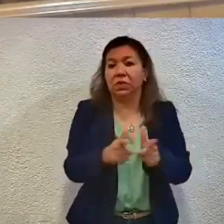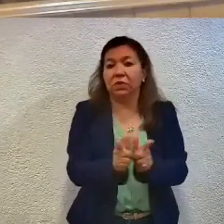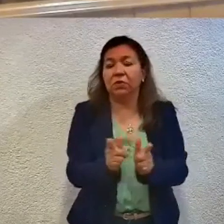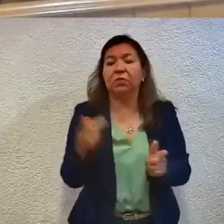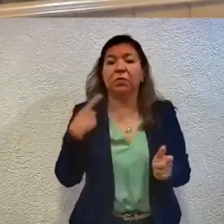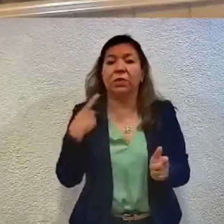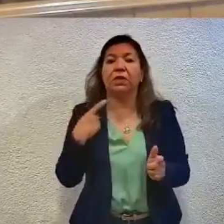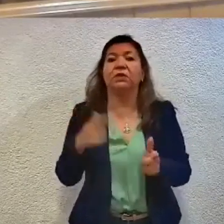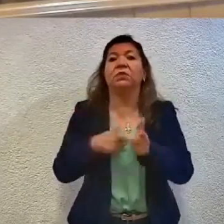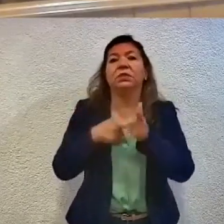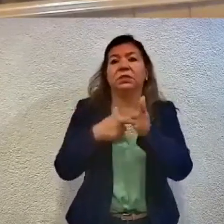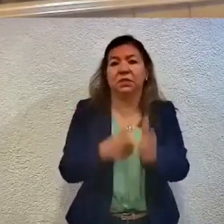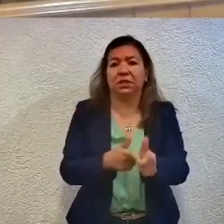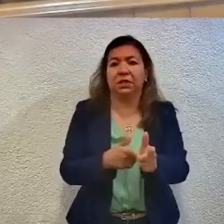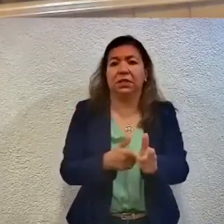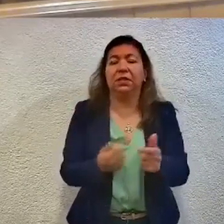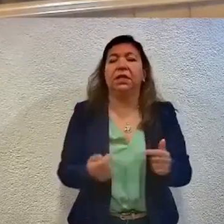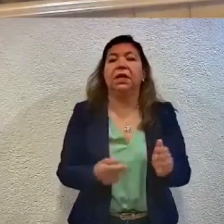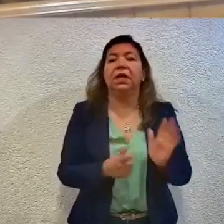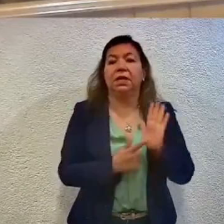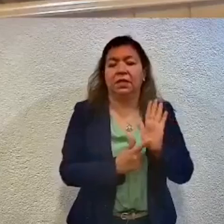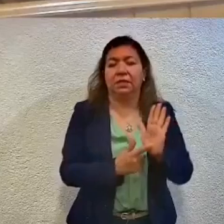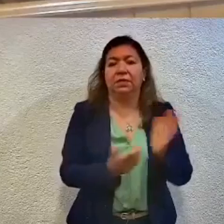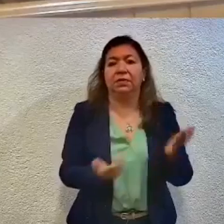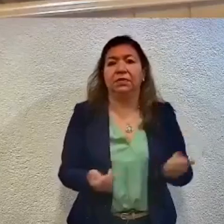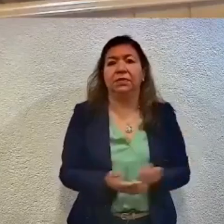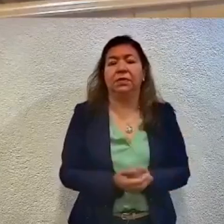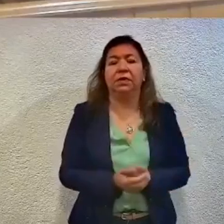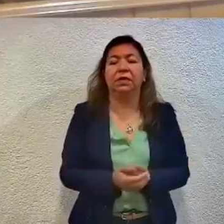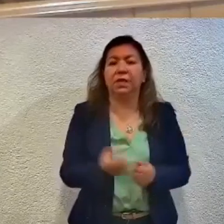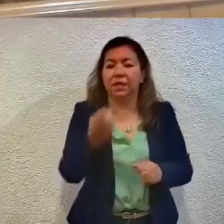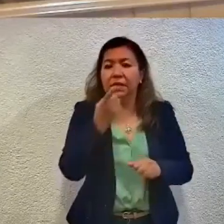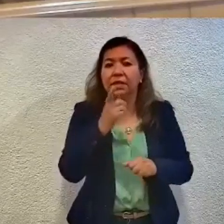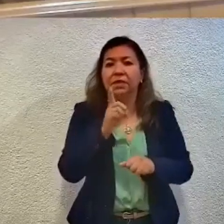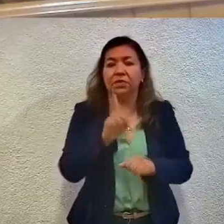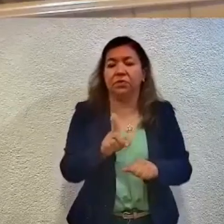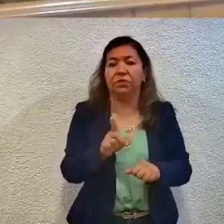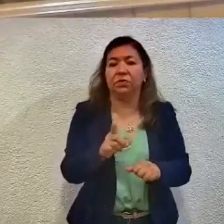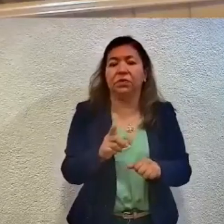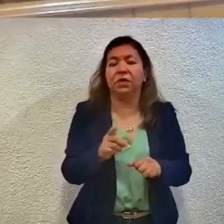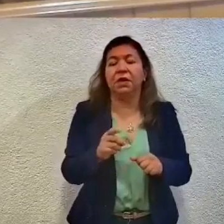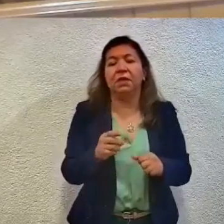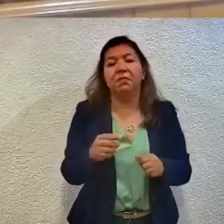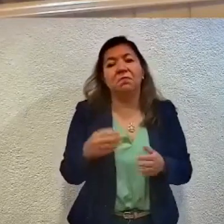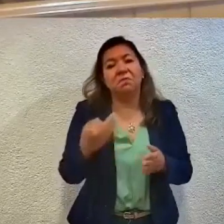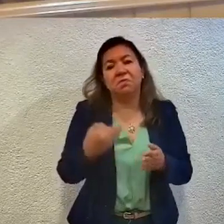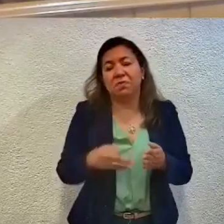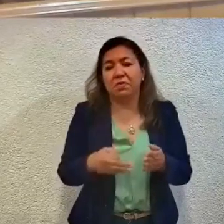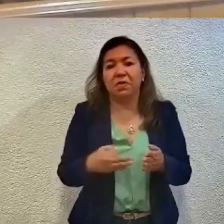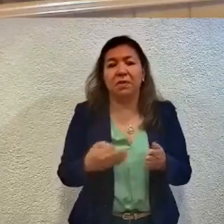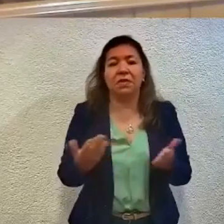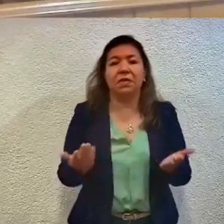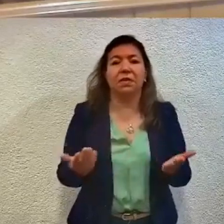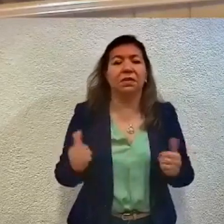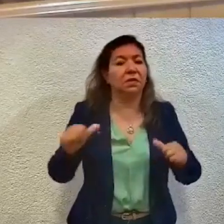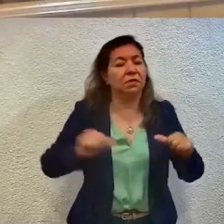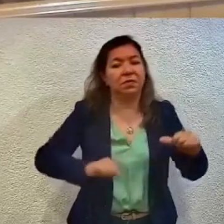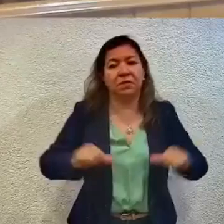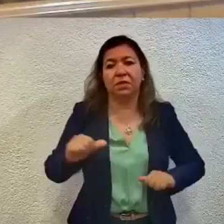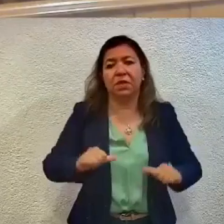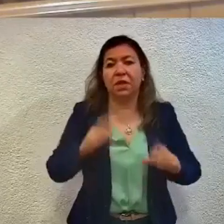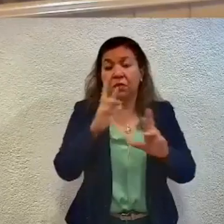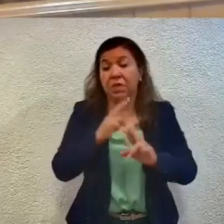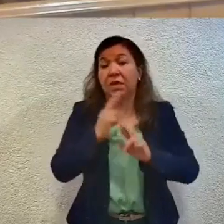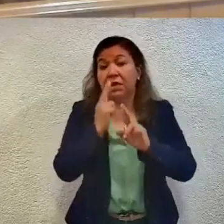alcanzaba el porcentaje requerido para conservar su registro. Sin embargo, el motivo de inconformidad se torna inoperante, porque si bien